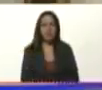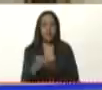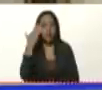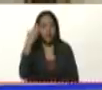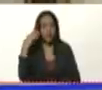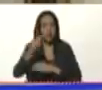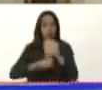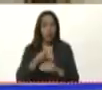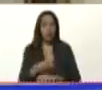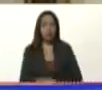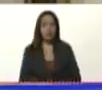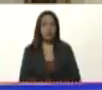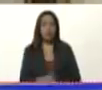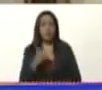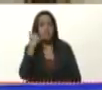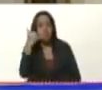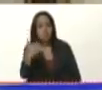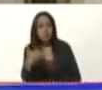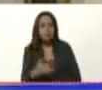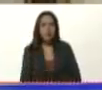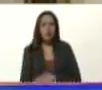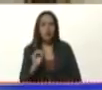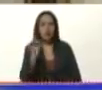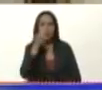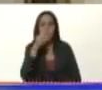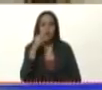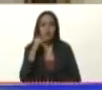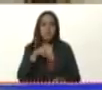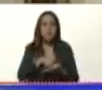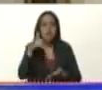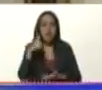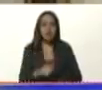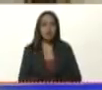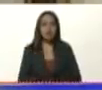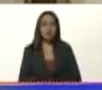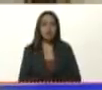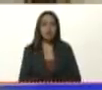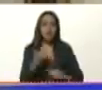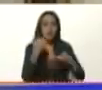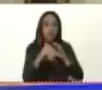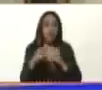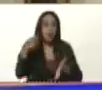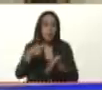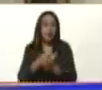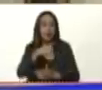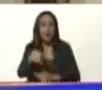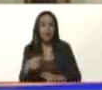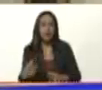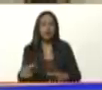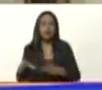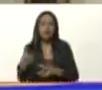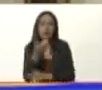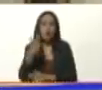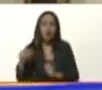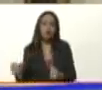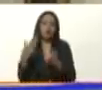se hace eso? Una llamada telefónica por WhatsApp, en la cuenta TAO, tú pides y pagas y después mandas a buscar.